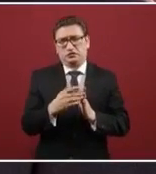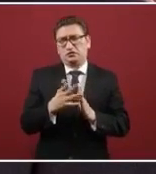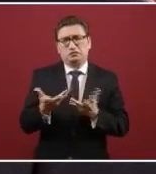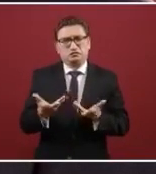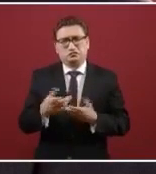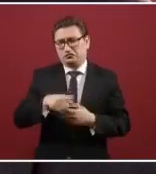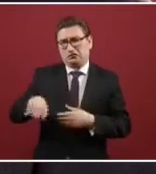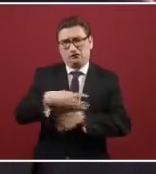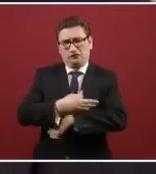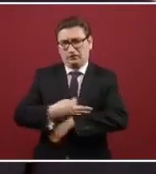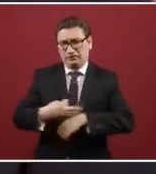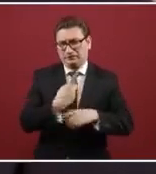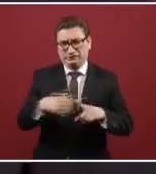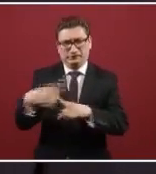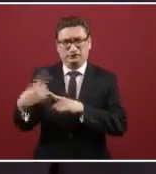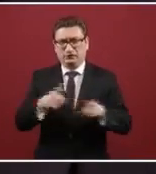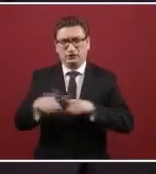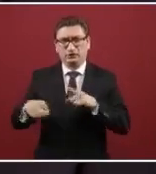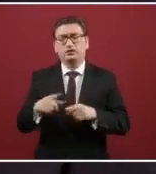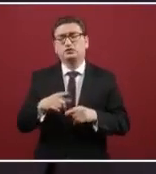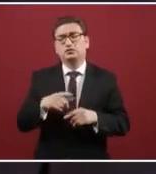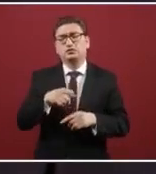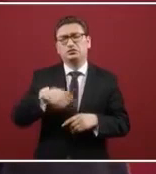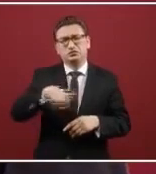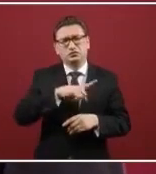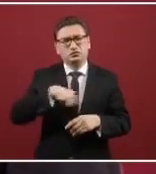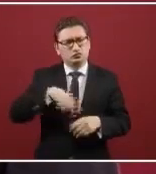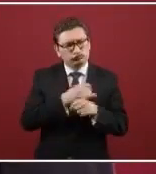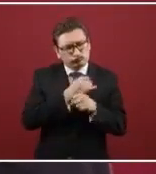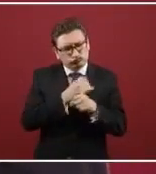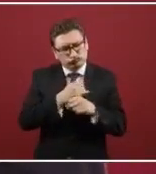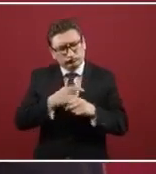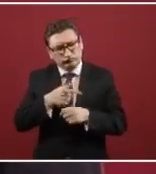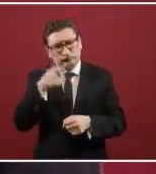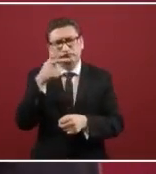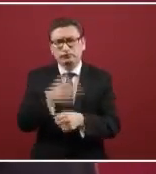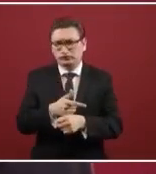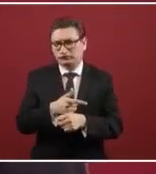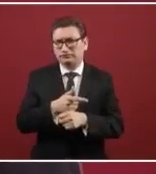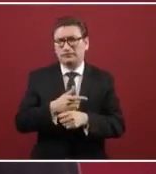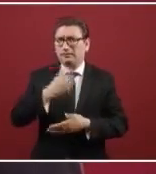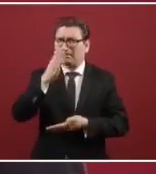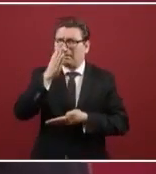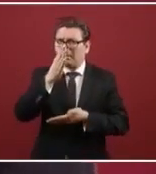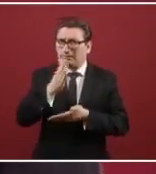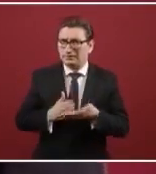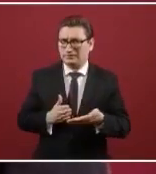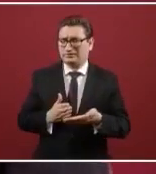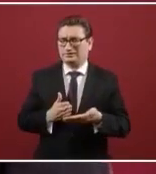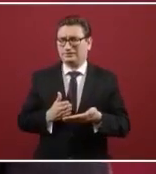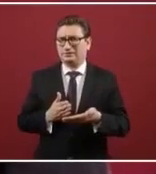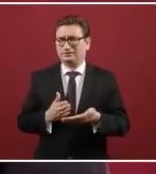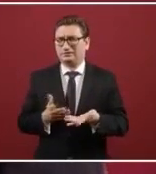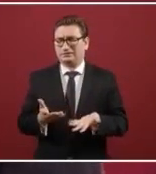de familias, y en los censos aparece la mitad.